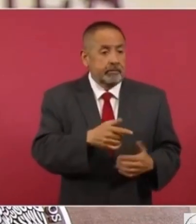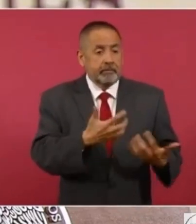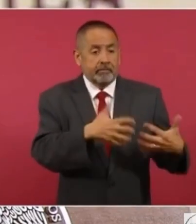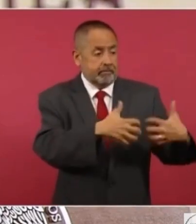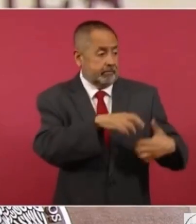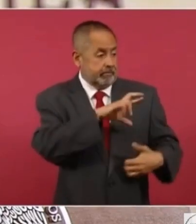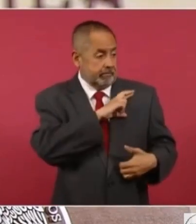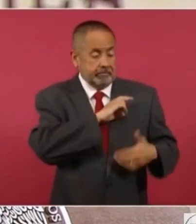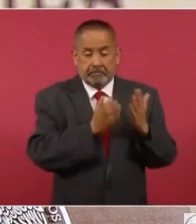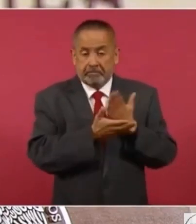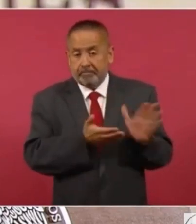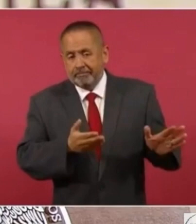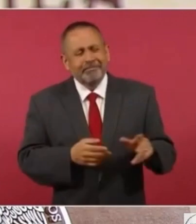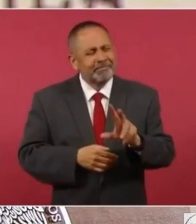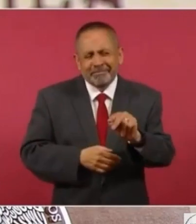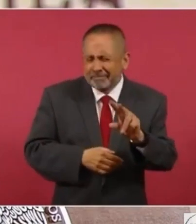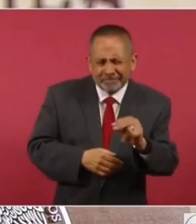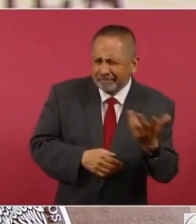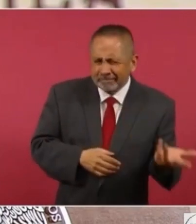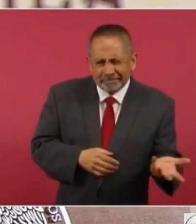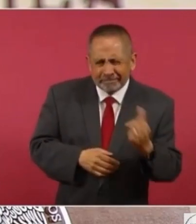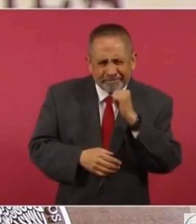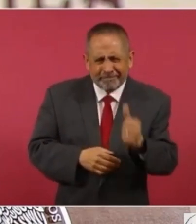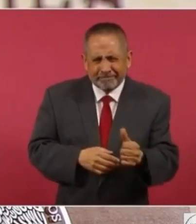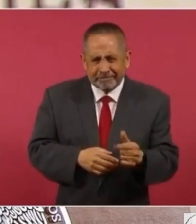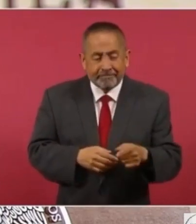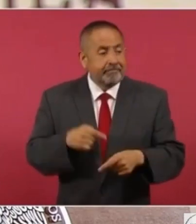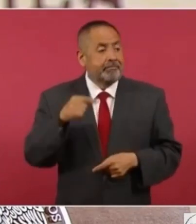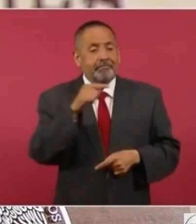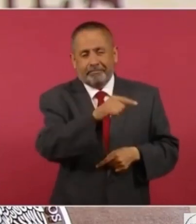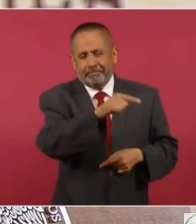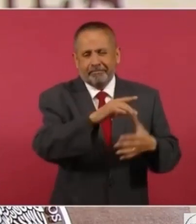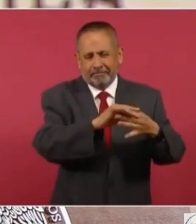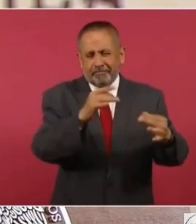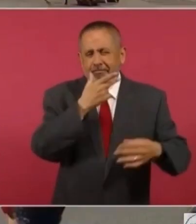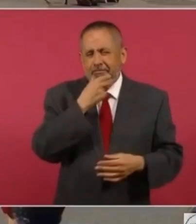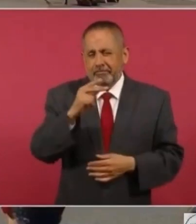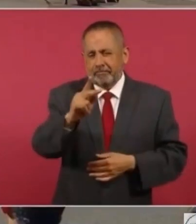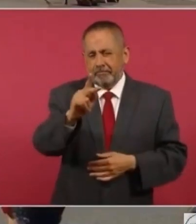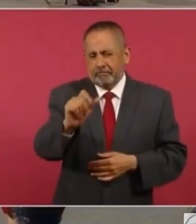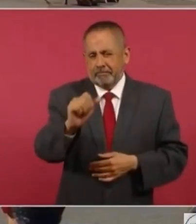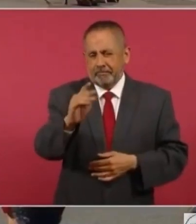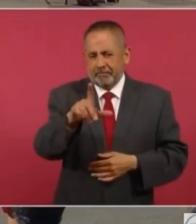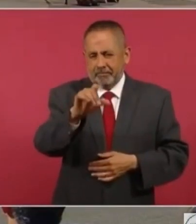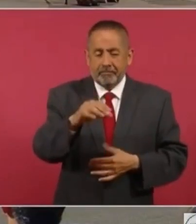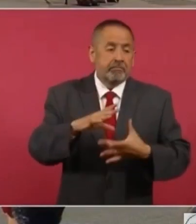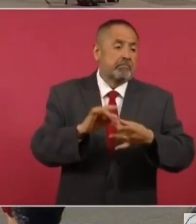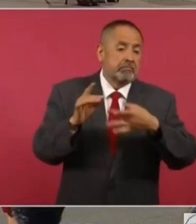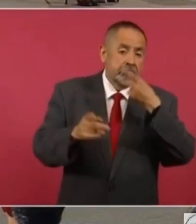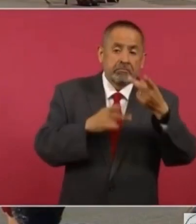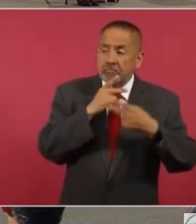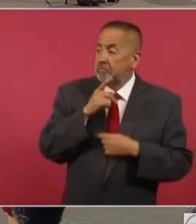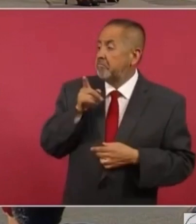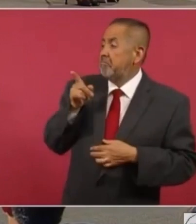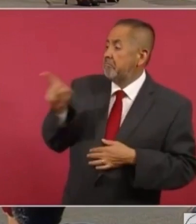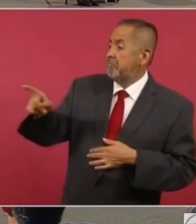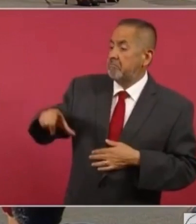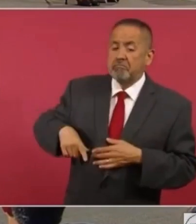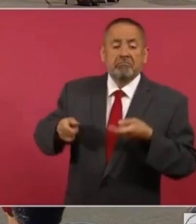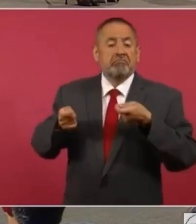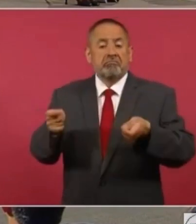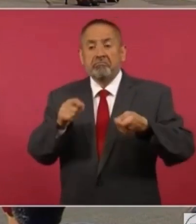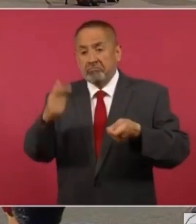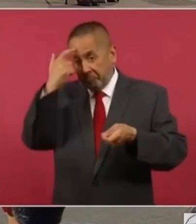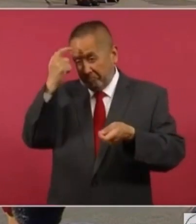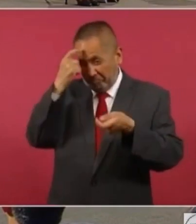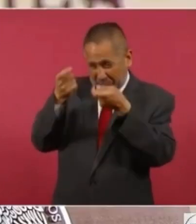texto, con aquel discurso desgastado de que este gobierno quiere controlar la mente de los